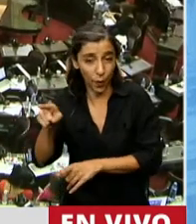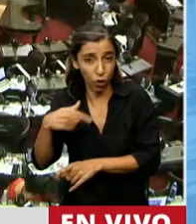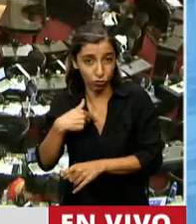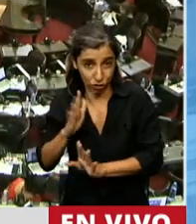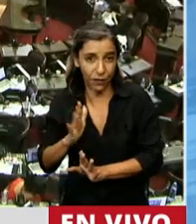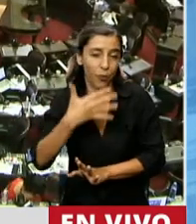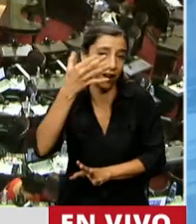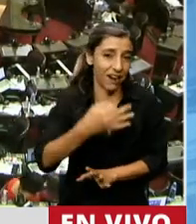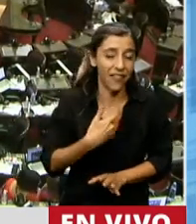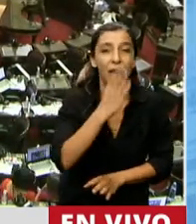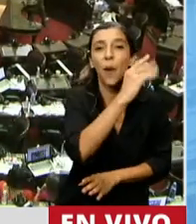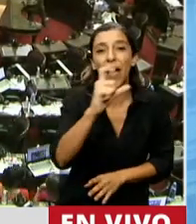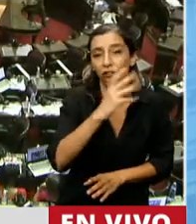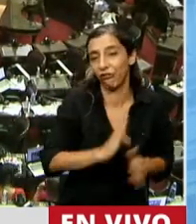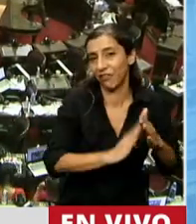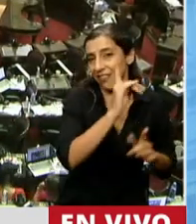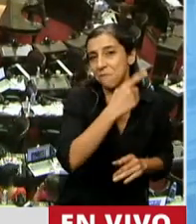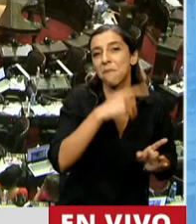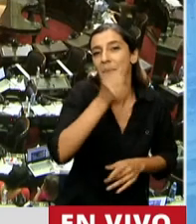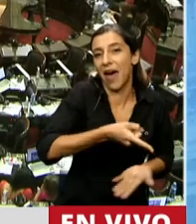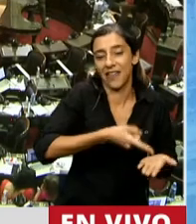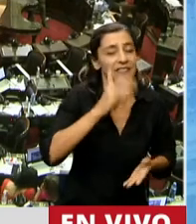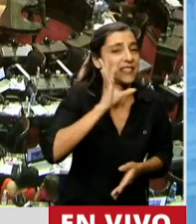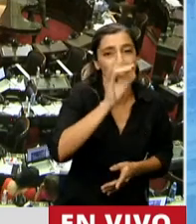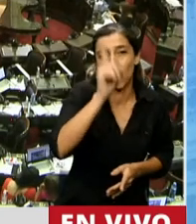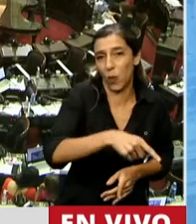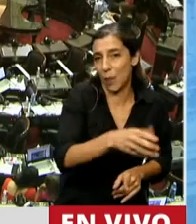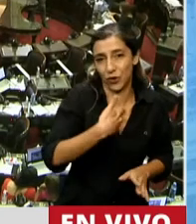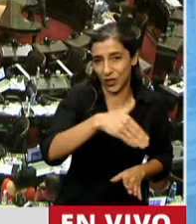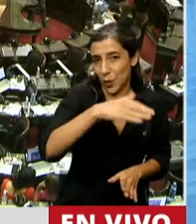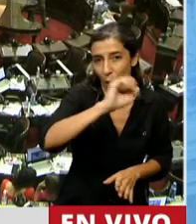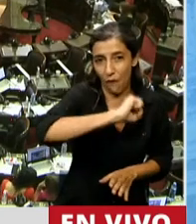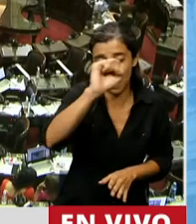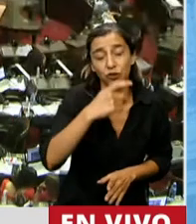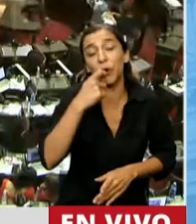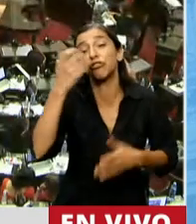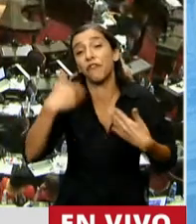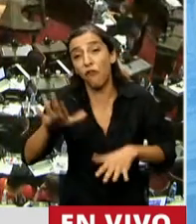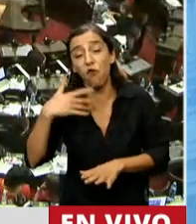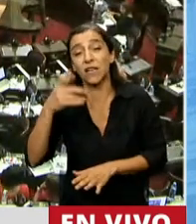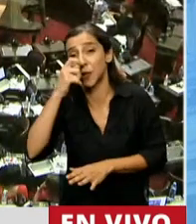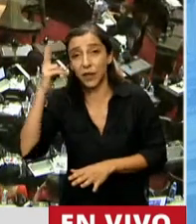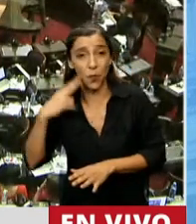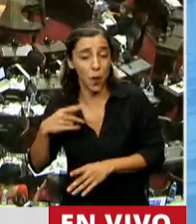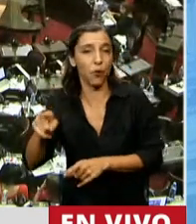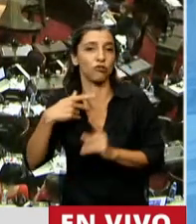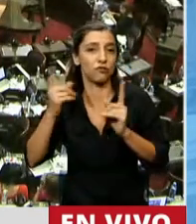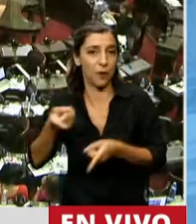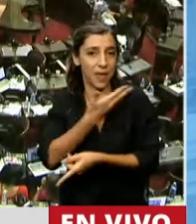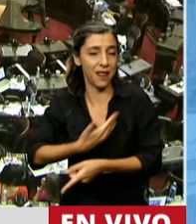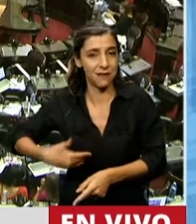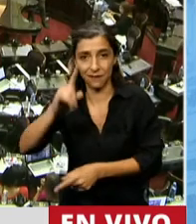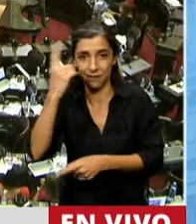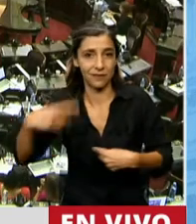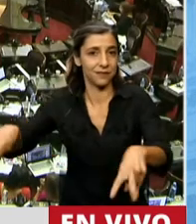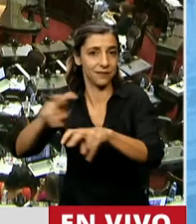la que proyecta el Banco Central en un 50%. Y si además se recupera la actividad económica y por lo tanto el Estado recauda más hay en